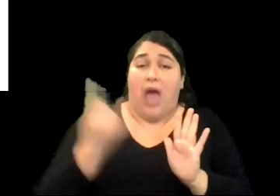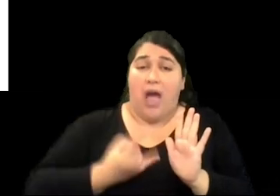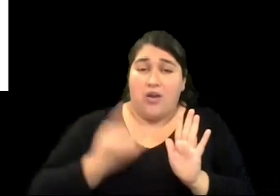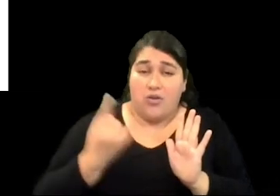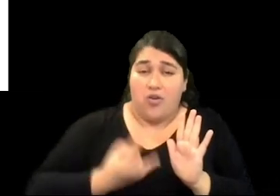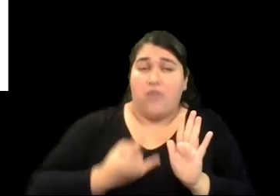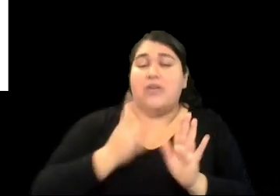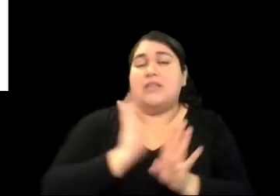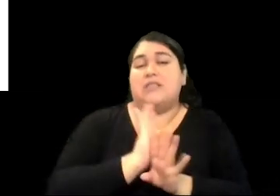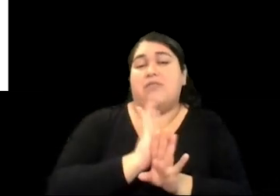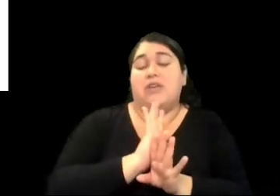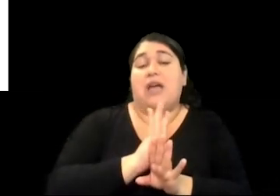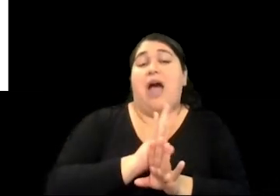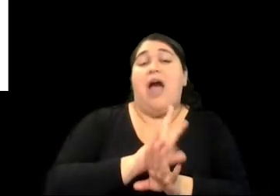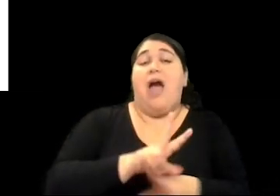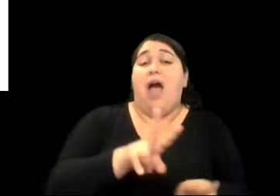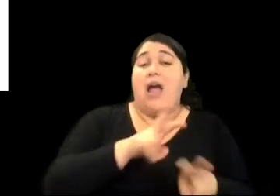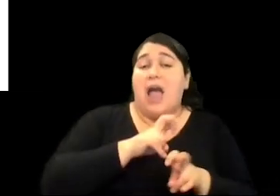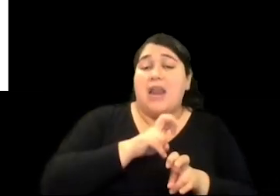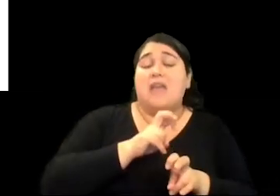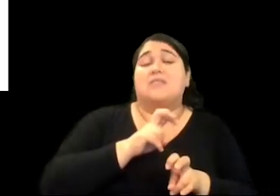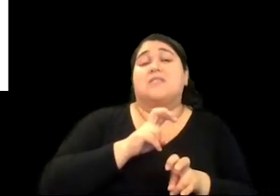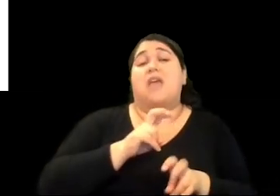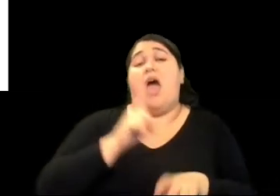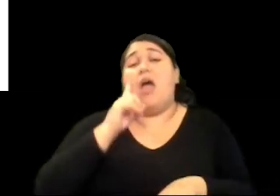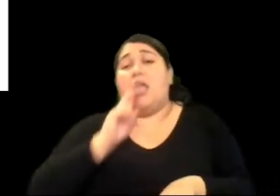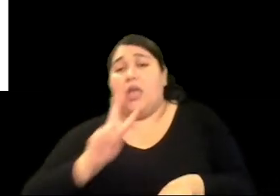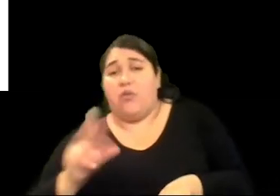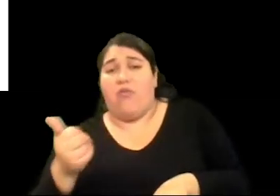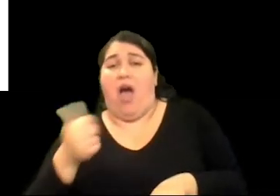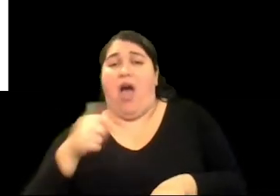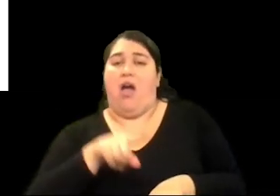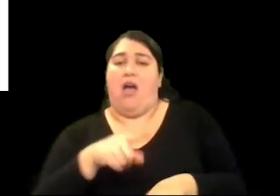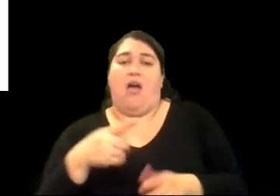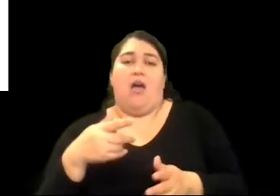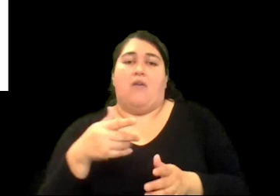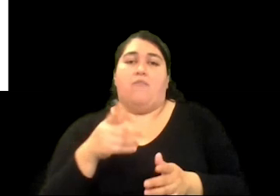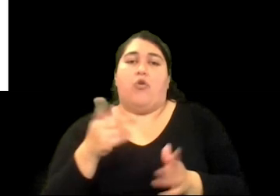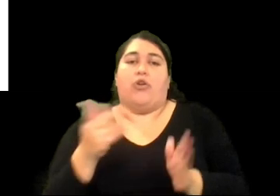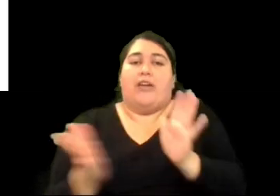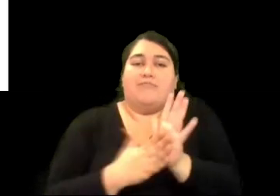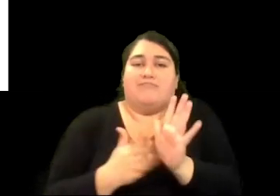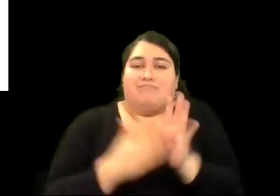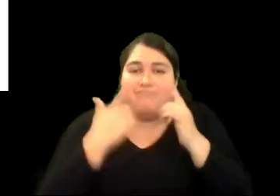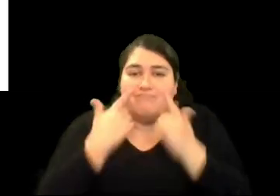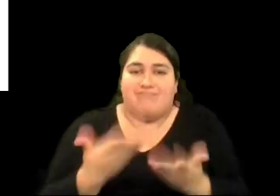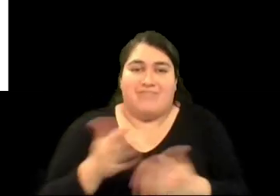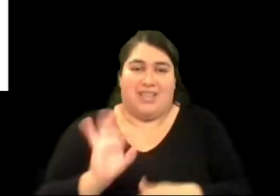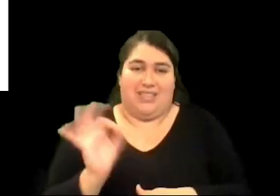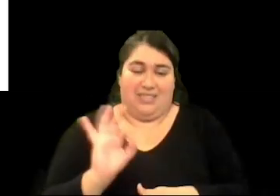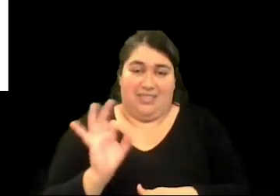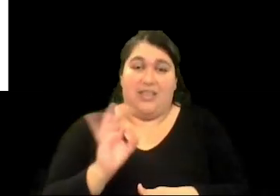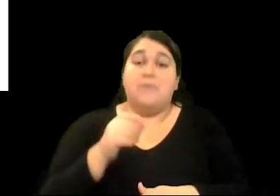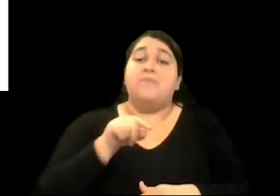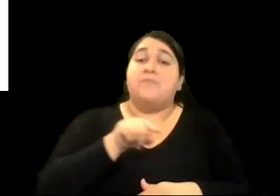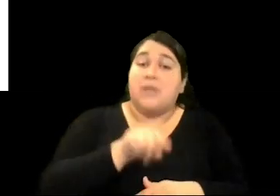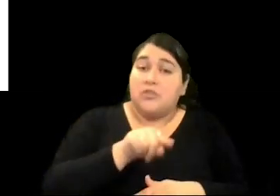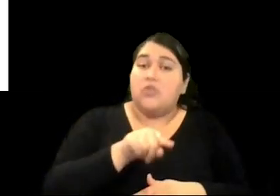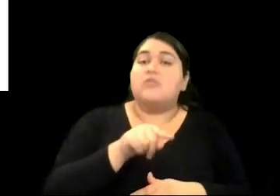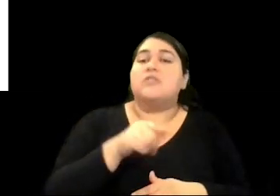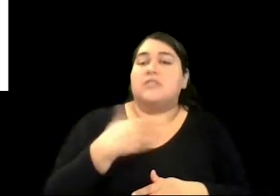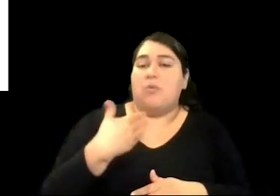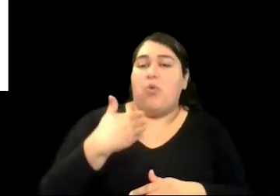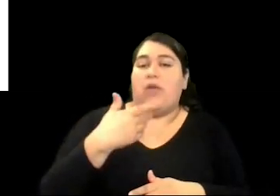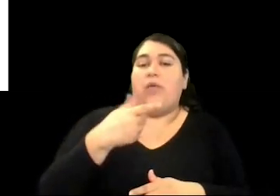o IVA que se dejó de ingresar, ¿no? O salidas no documentadas. Estos tres impuestos podrían regularizarse por moratoria.